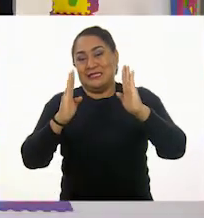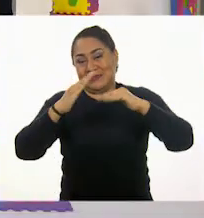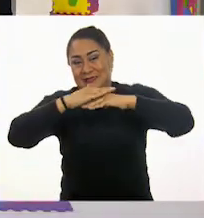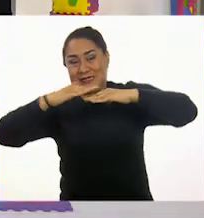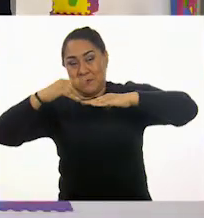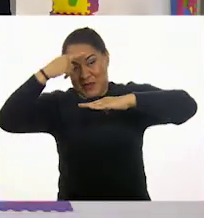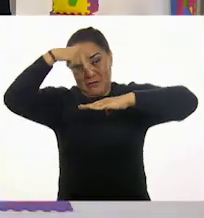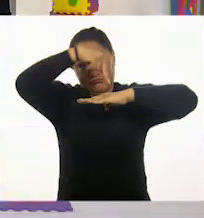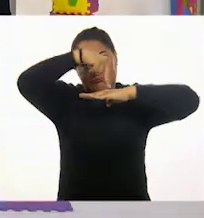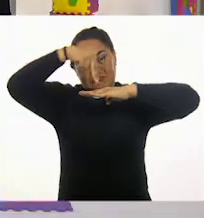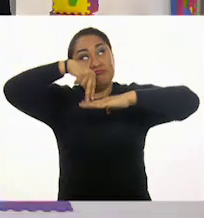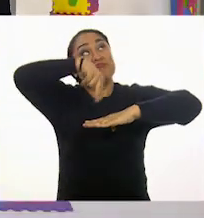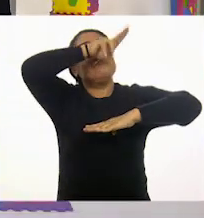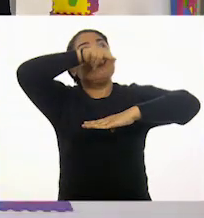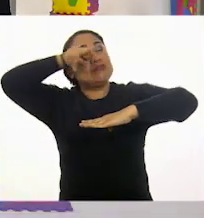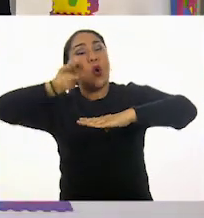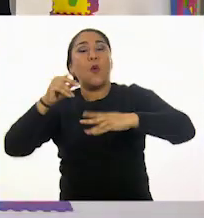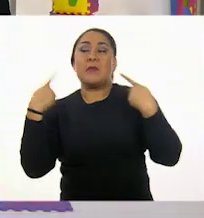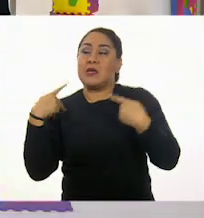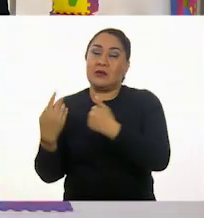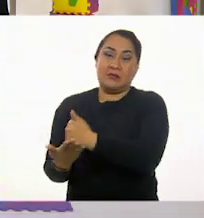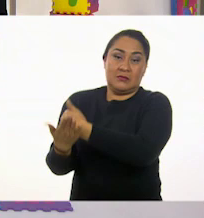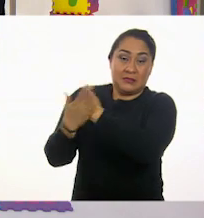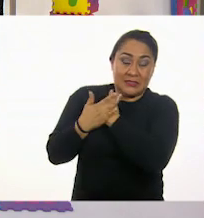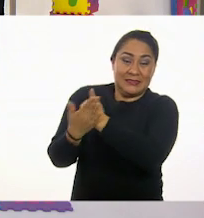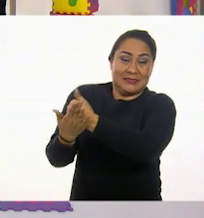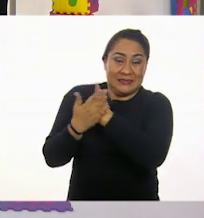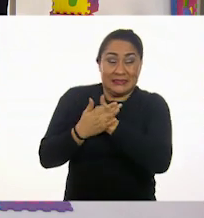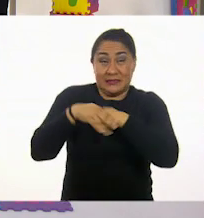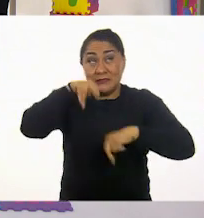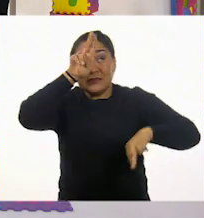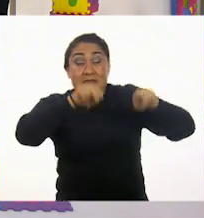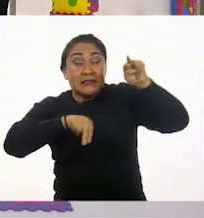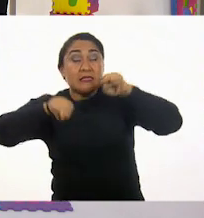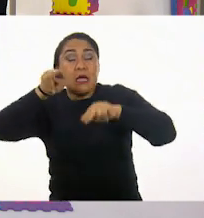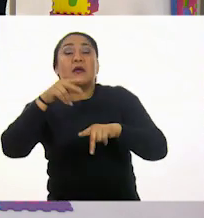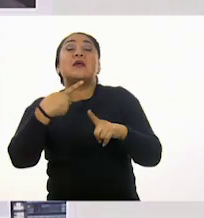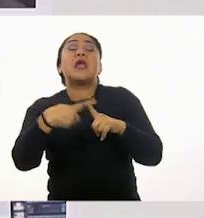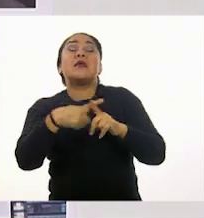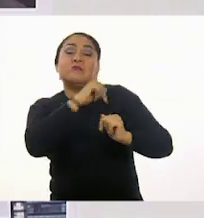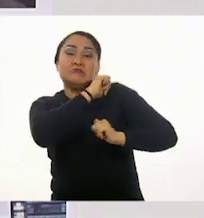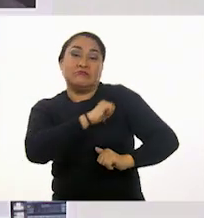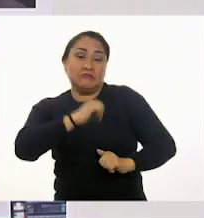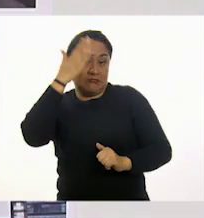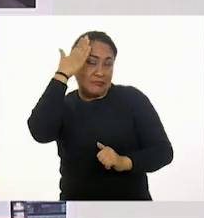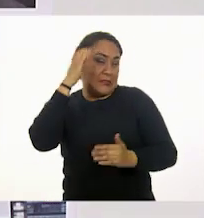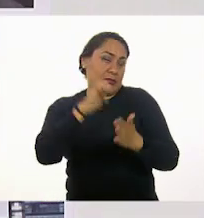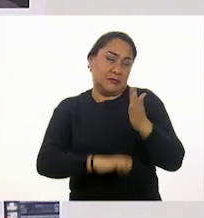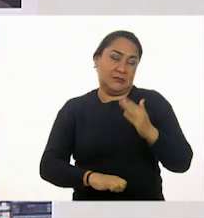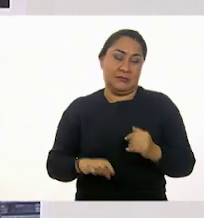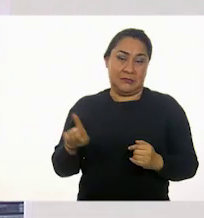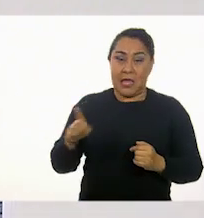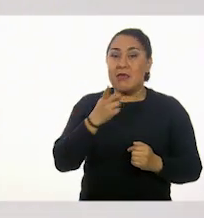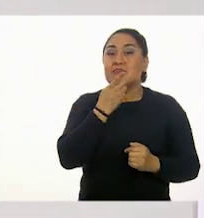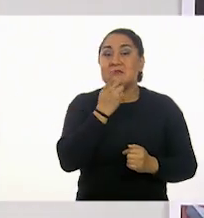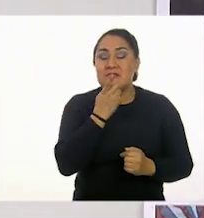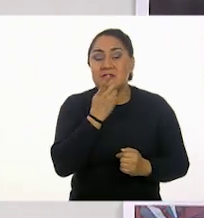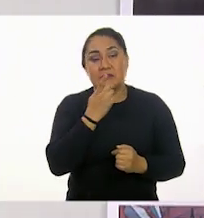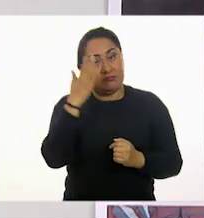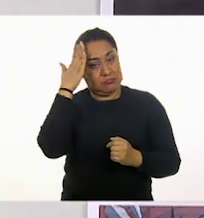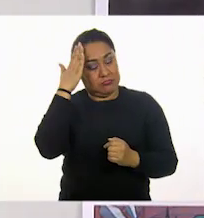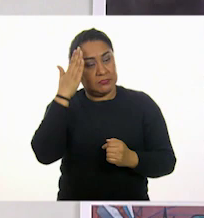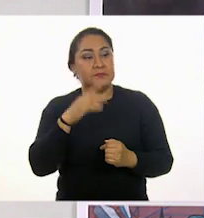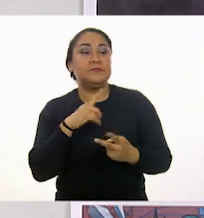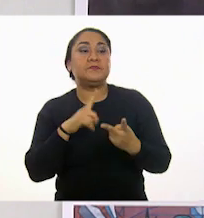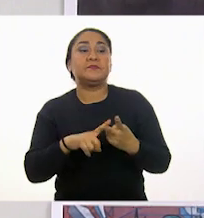son grandes, también utilizan ayudantes. Entre todos van haciendo una obra, pero la va dirigiendo. Por ejemplo, en este caso fue Diego Rivera.